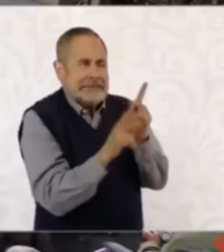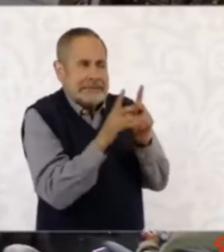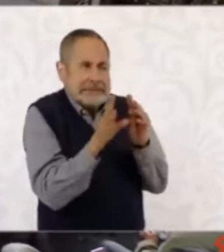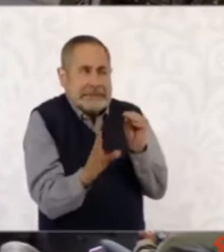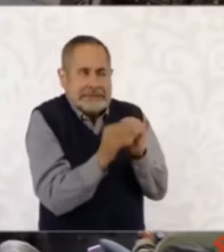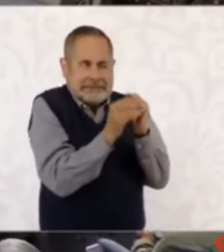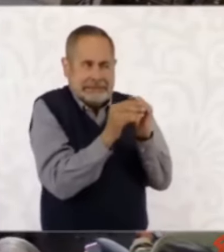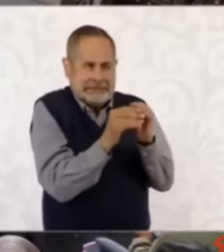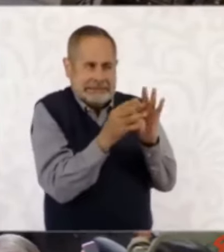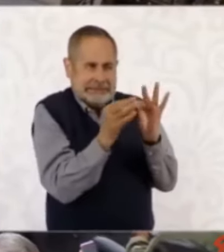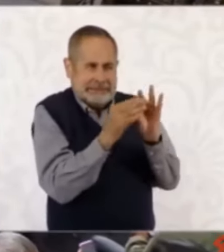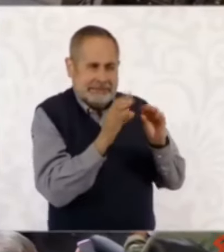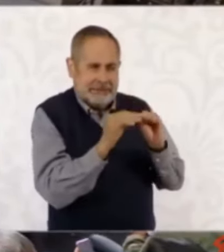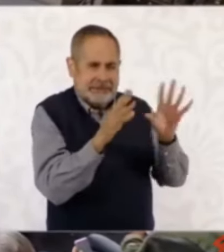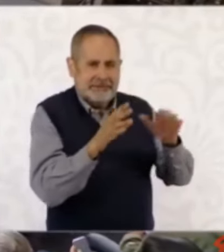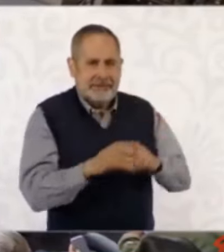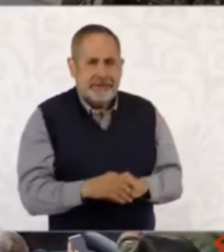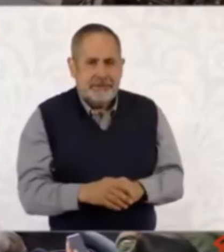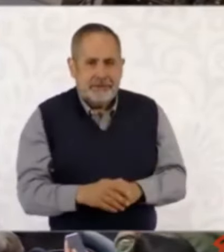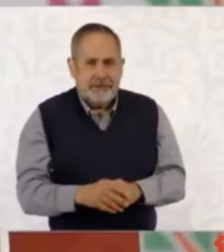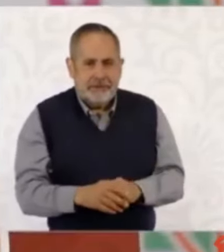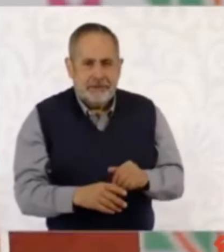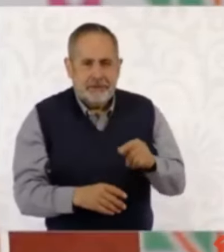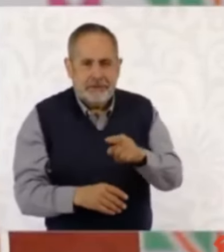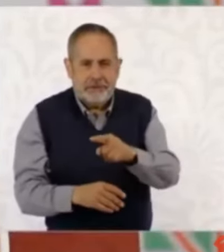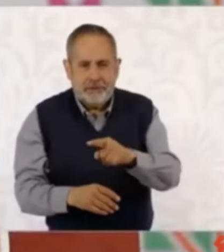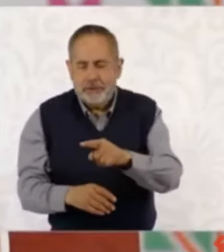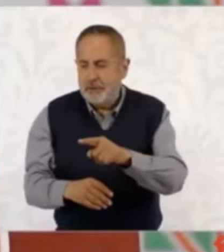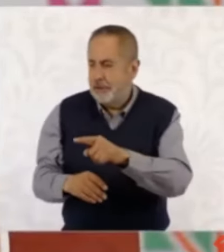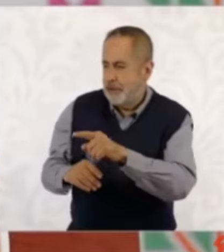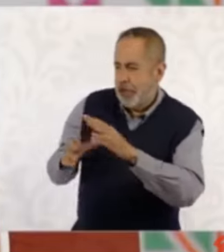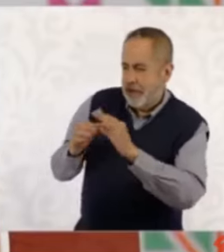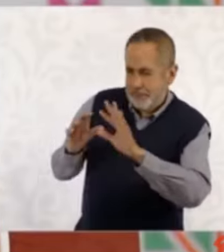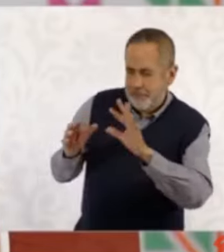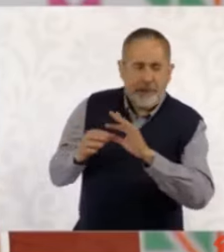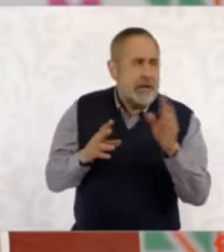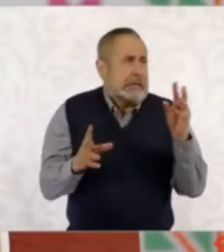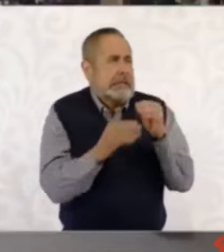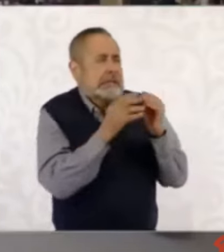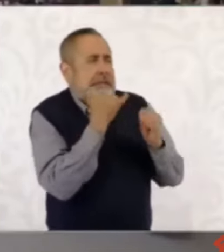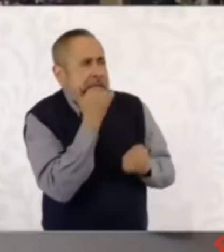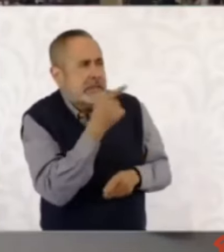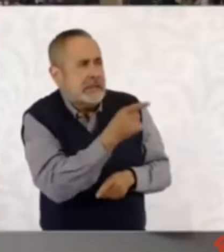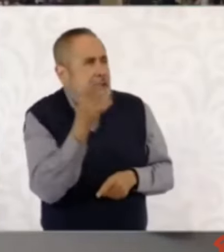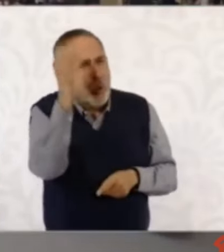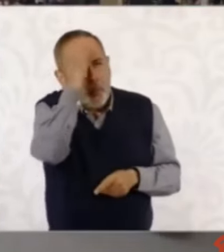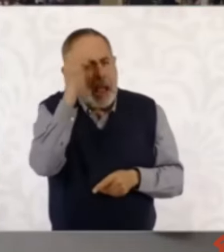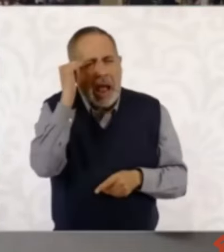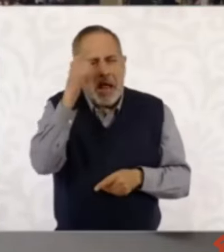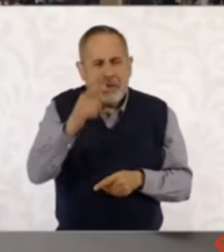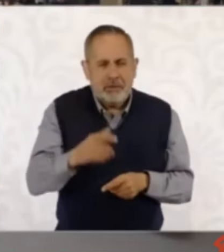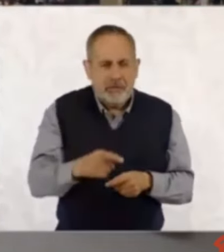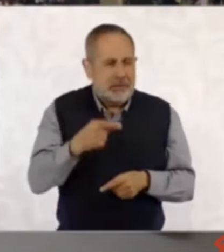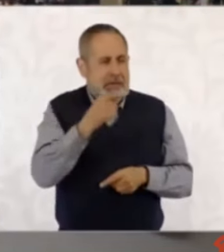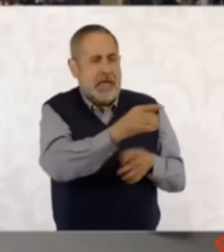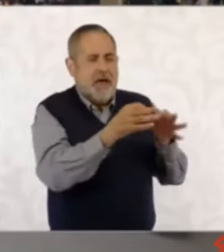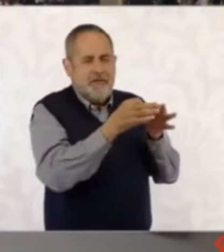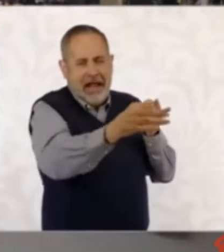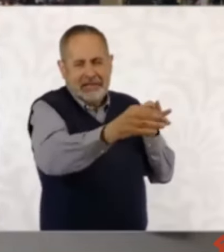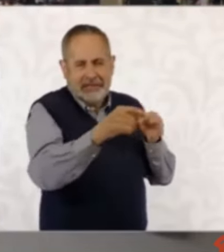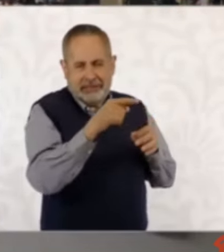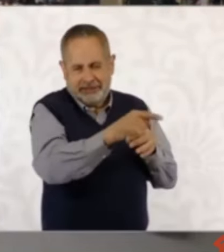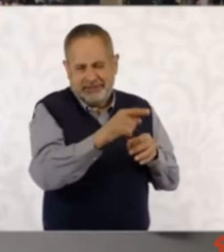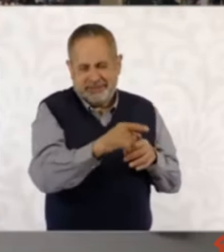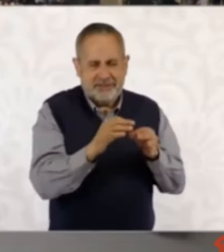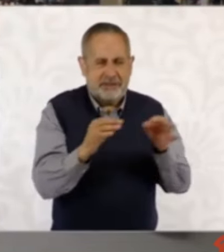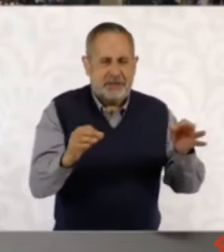toca el tema. Ya tiene otros apapachos allá. Sí, sí, sí. ¿Le merece alguna opinión este lema, que no es cualquier cosa, lo